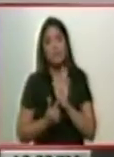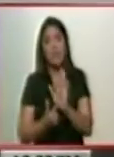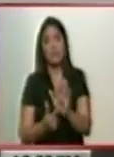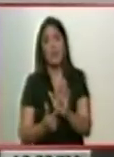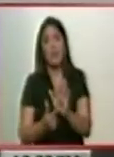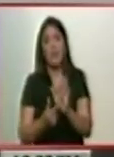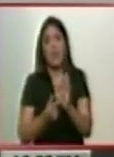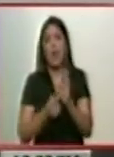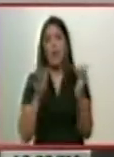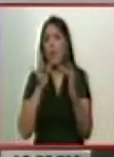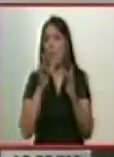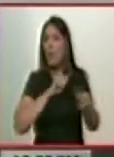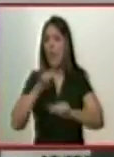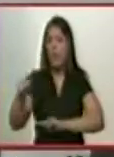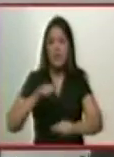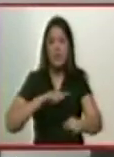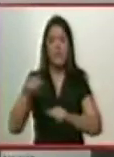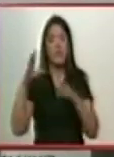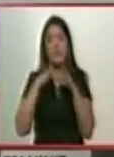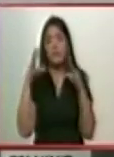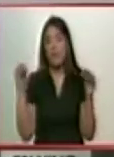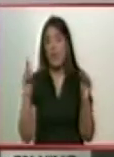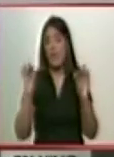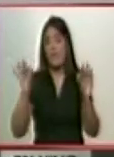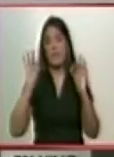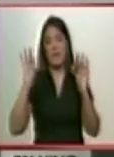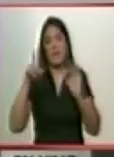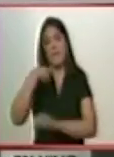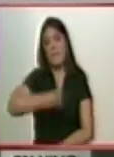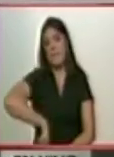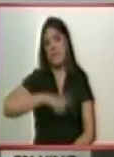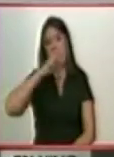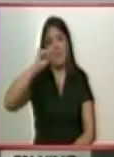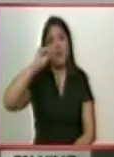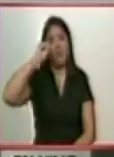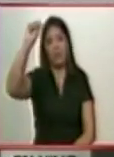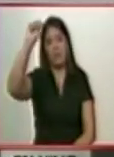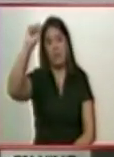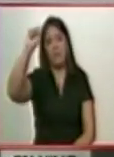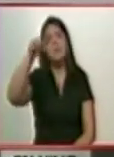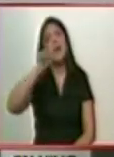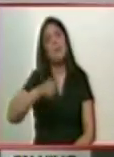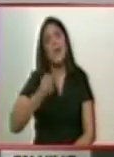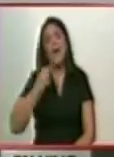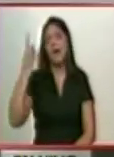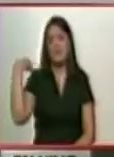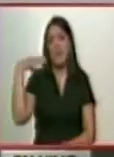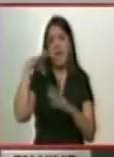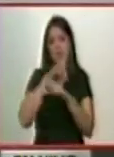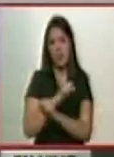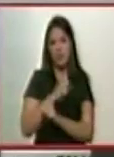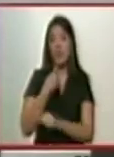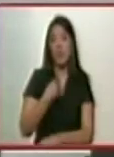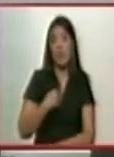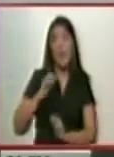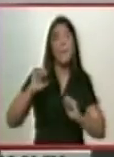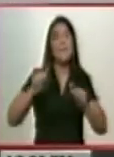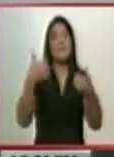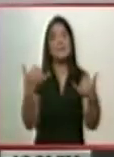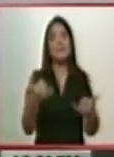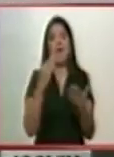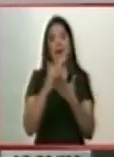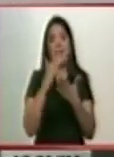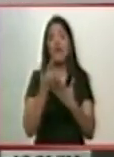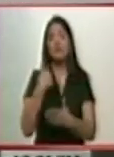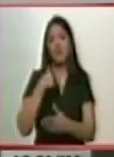en coordinación con la instrucción expresa del presidente nicolás maduro que nos dio incluso la noche de ayer arranque en la catedral yo me